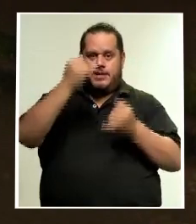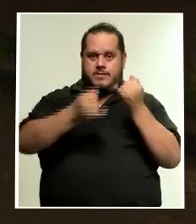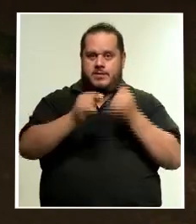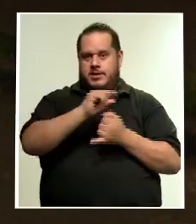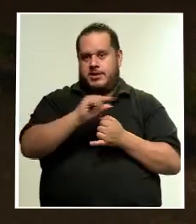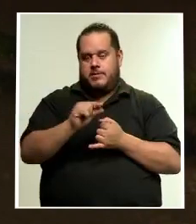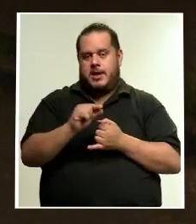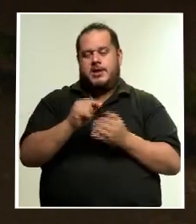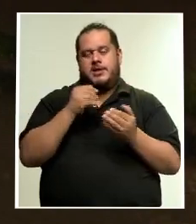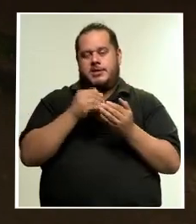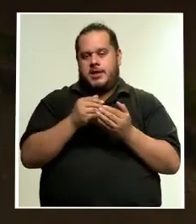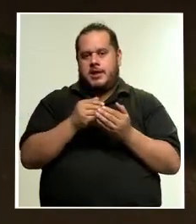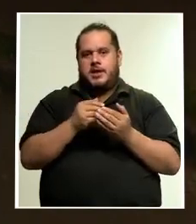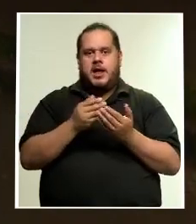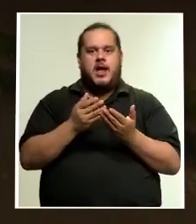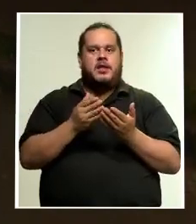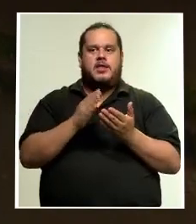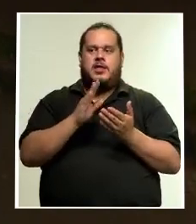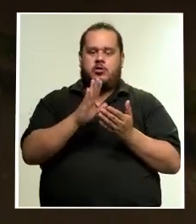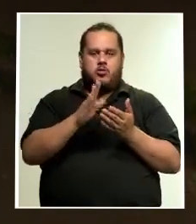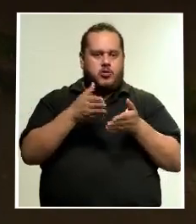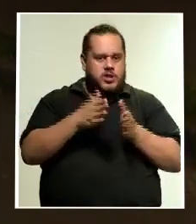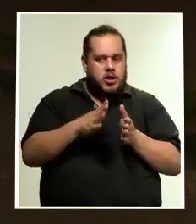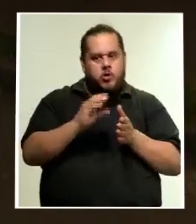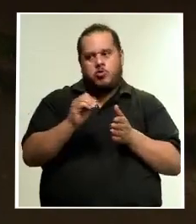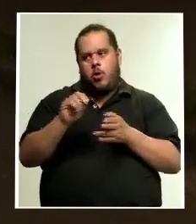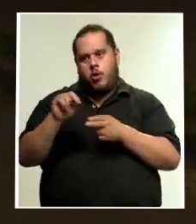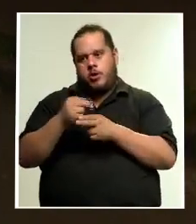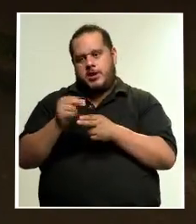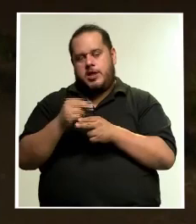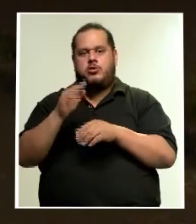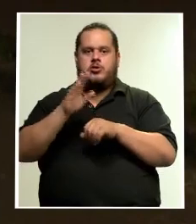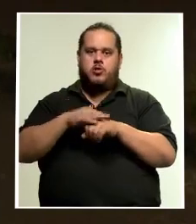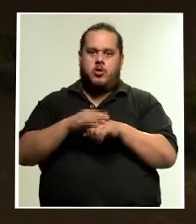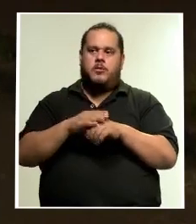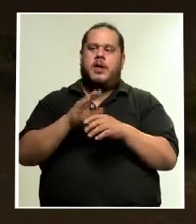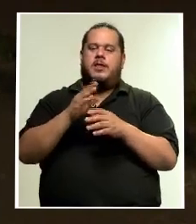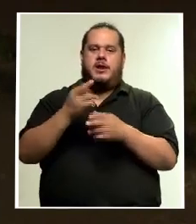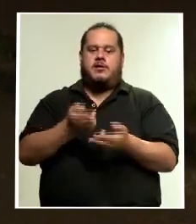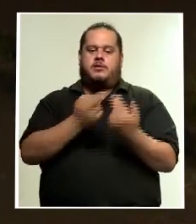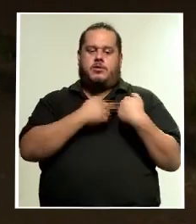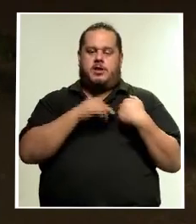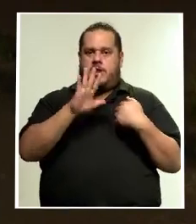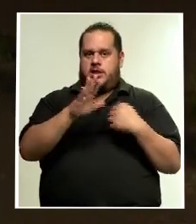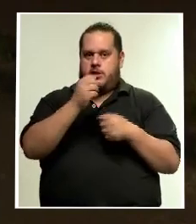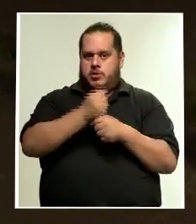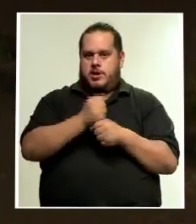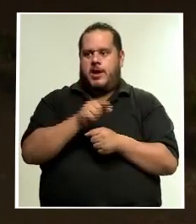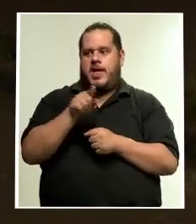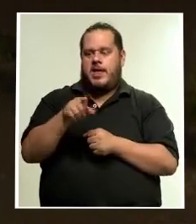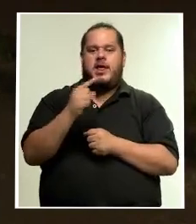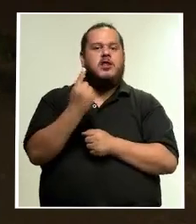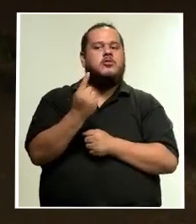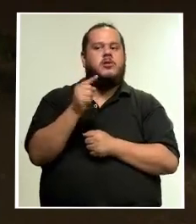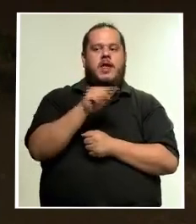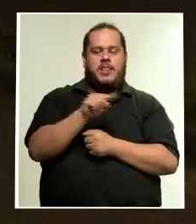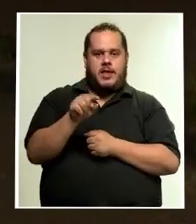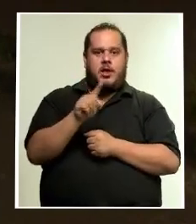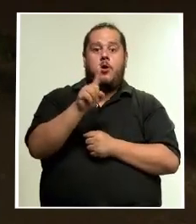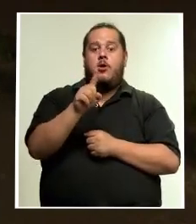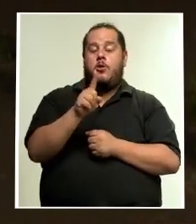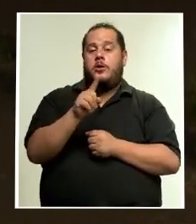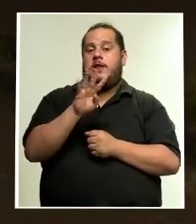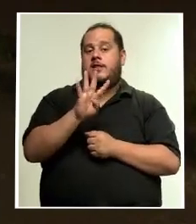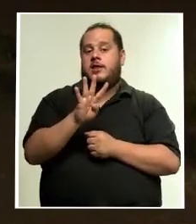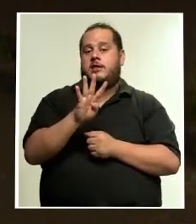cerca de sus hijos, nietos y su familia en general debido a la responsabilidad de sus labores. Esta es una de ellas, se trata de una de